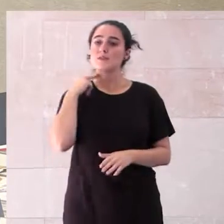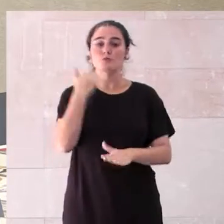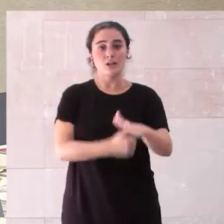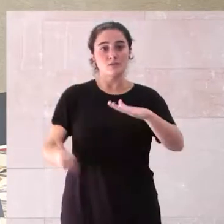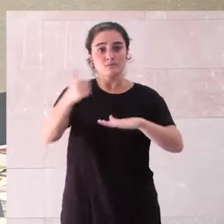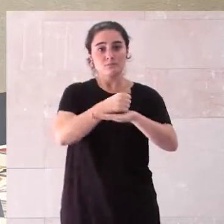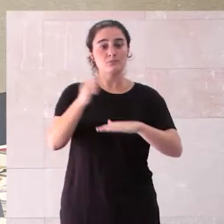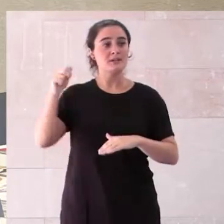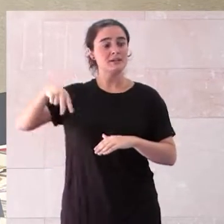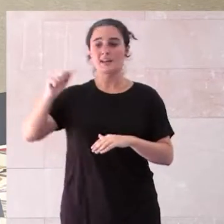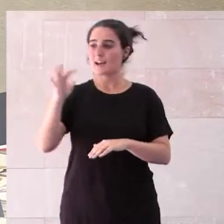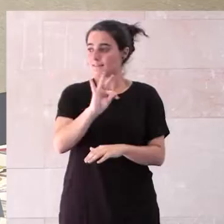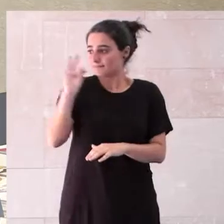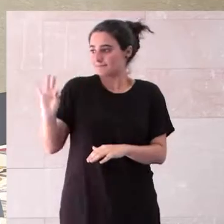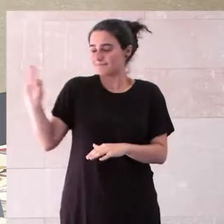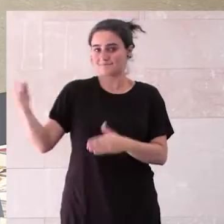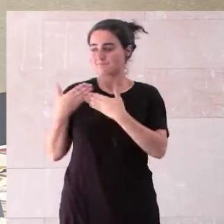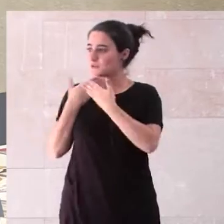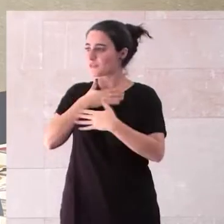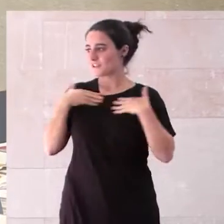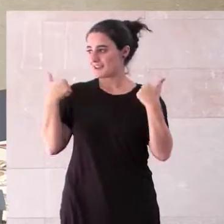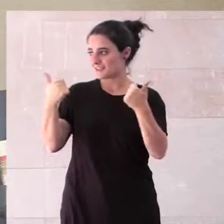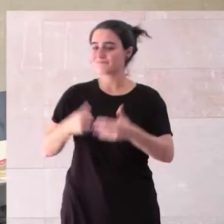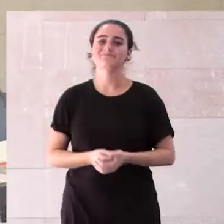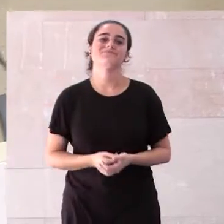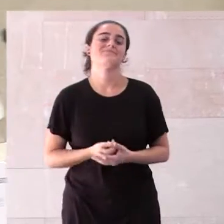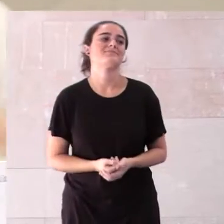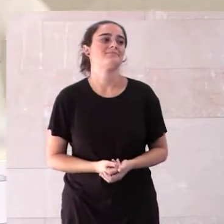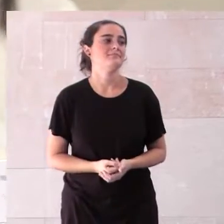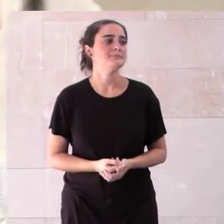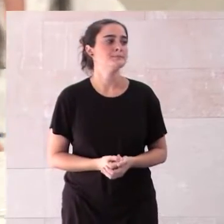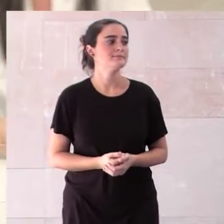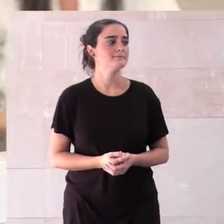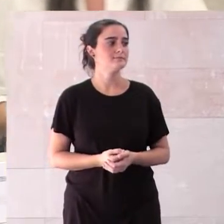Gorospe presidente Andrea daukatitza. Ana, aurrera nahi duzunean.